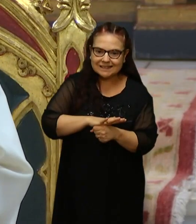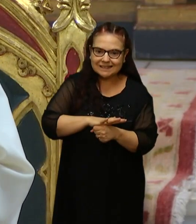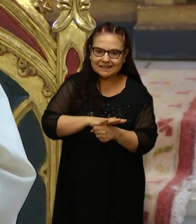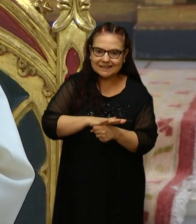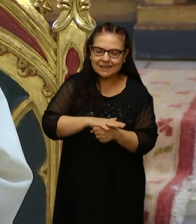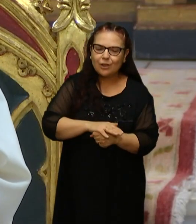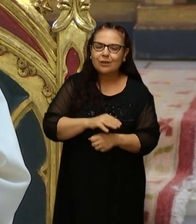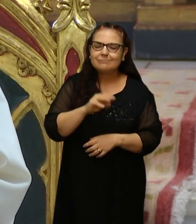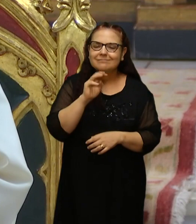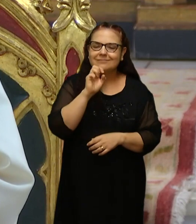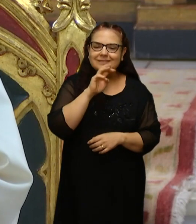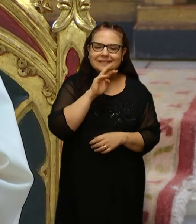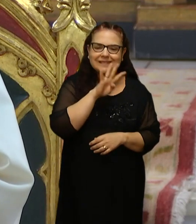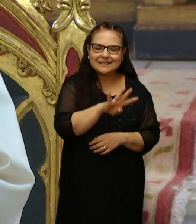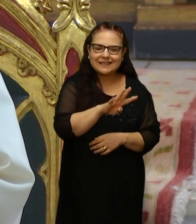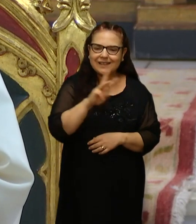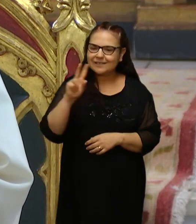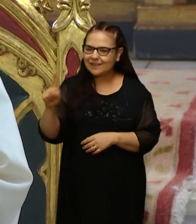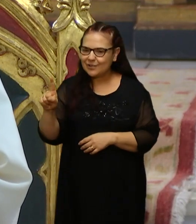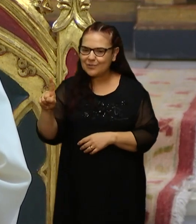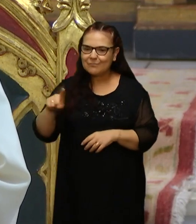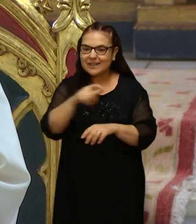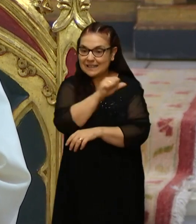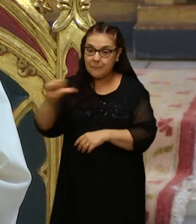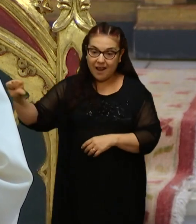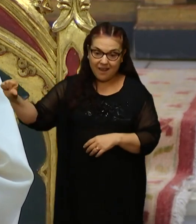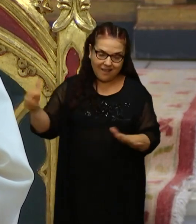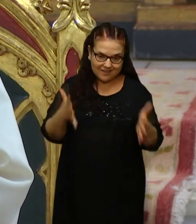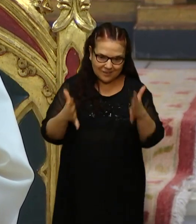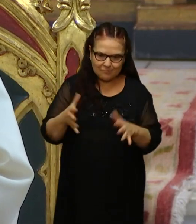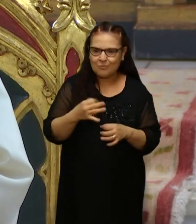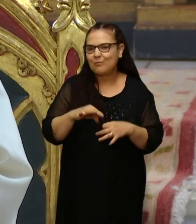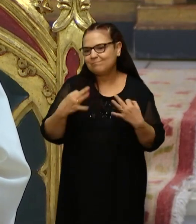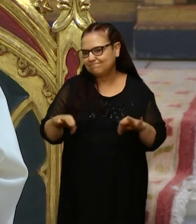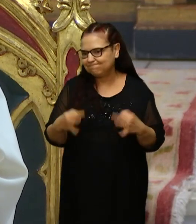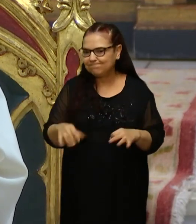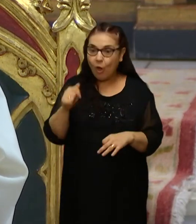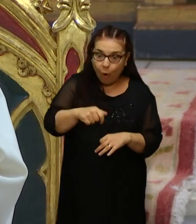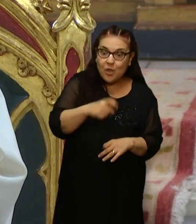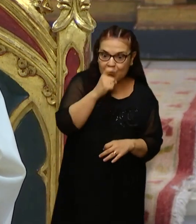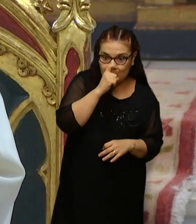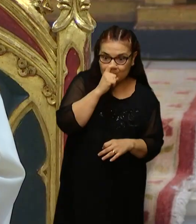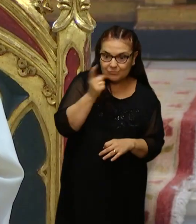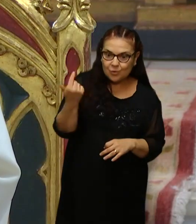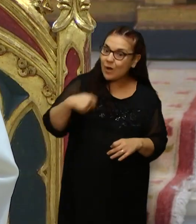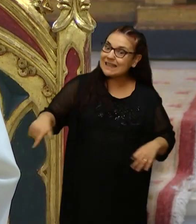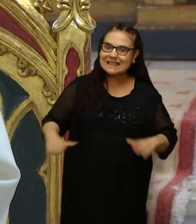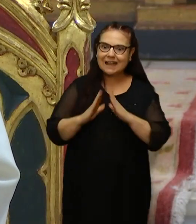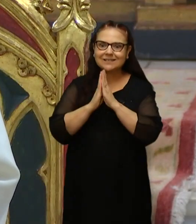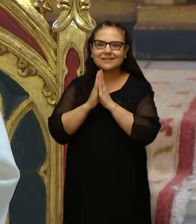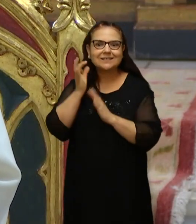la 31ª semana del tiempo ordinario. Hoy vamos a hacer memoria de una